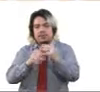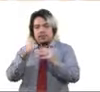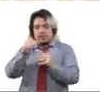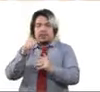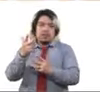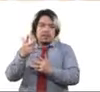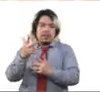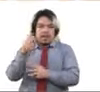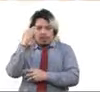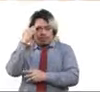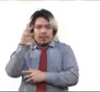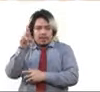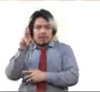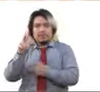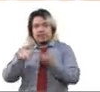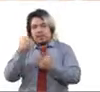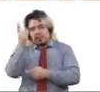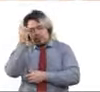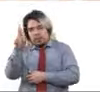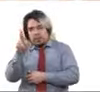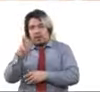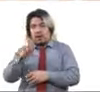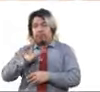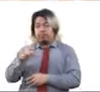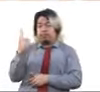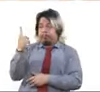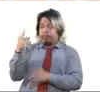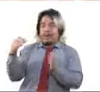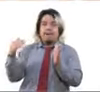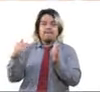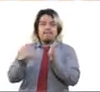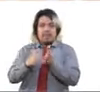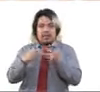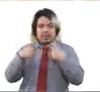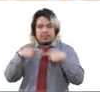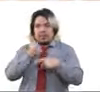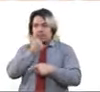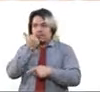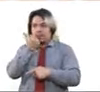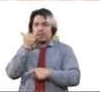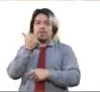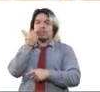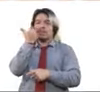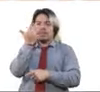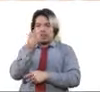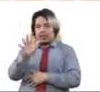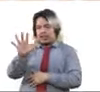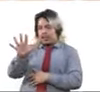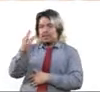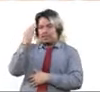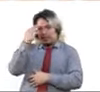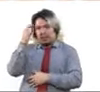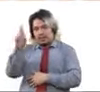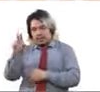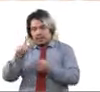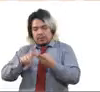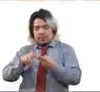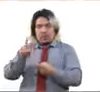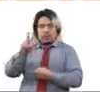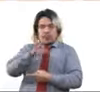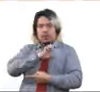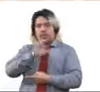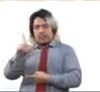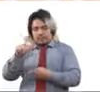1.000 solicitudes de aspirantes a cursar alguna de nuestras 5 maestrías, 2 especialidades y